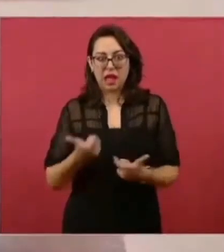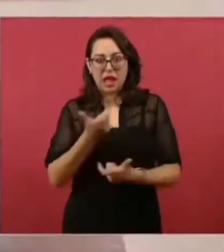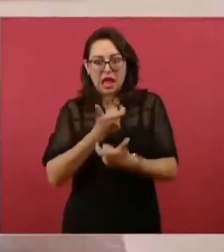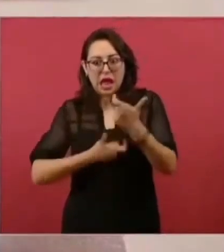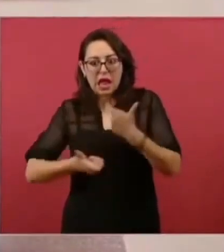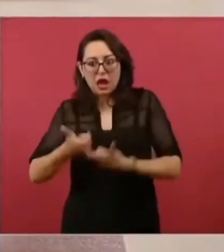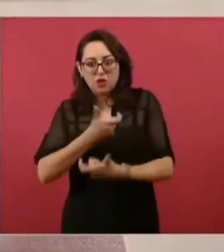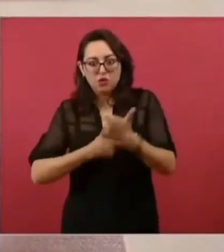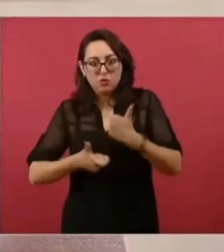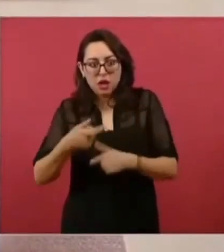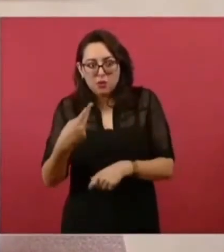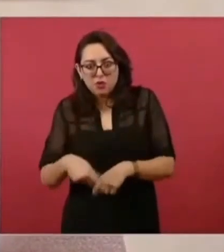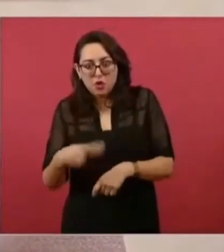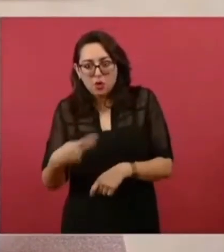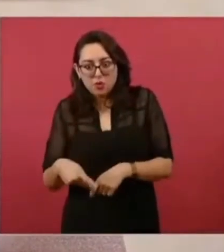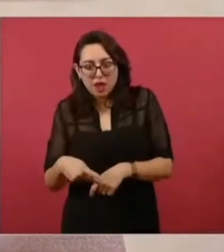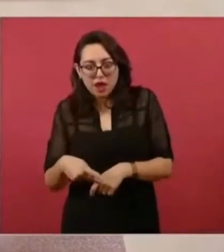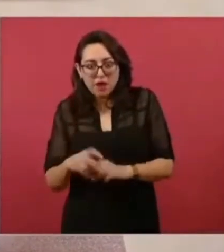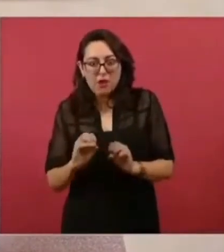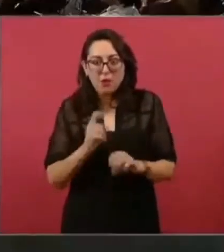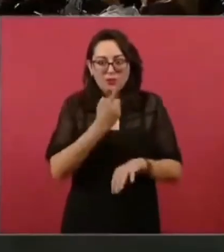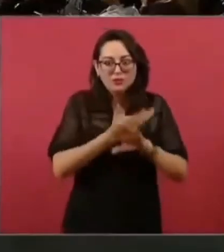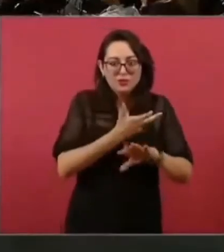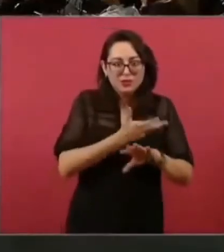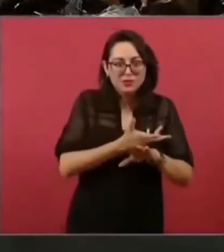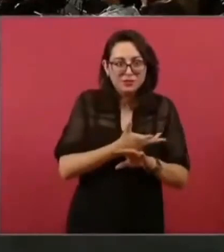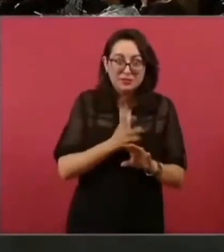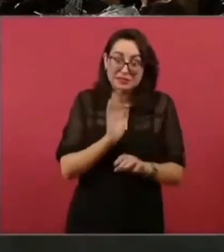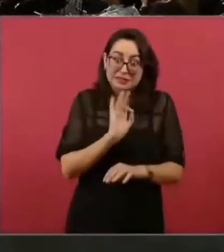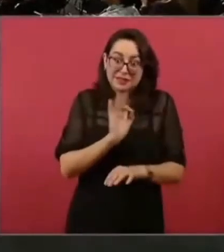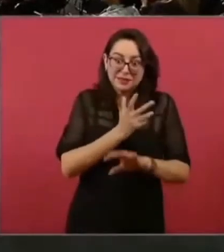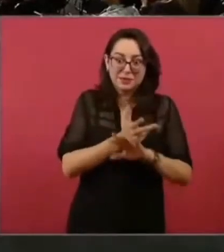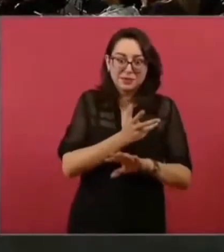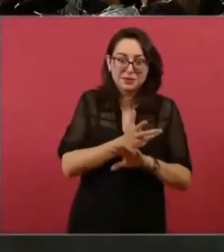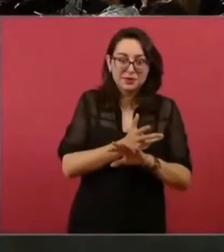en dónde. Ah, en México.